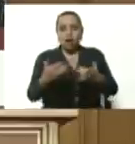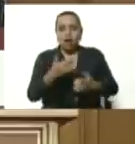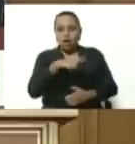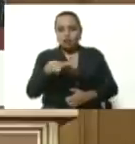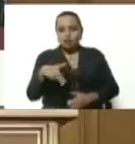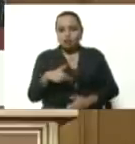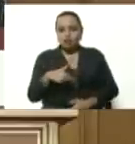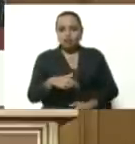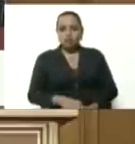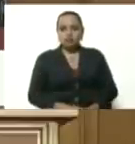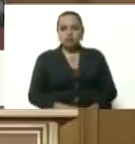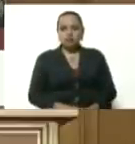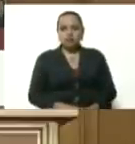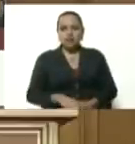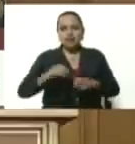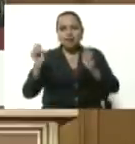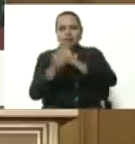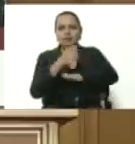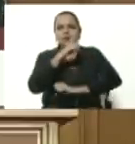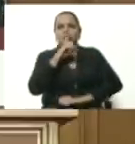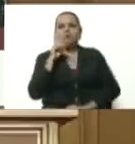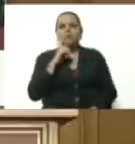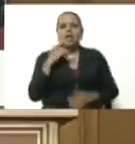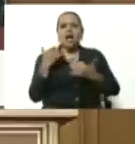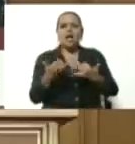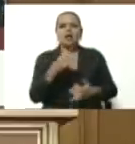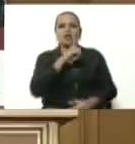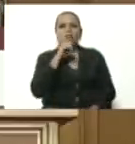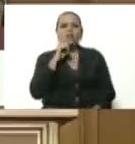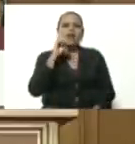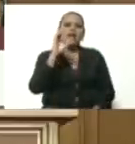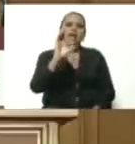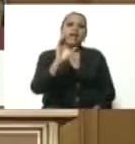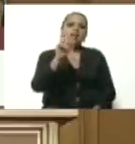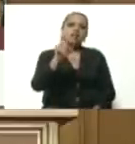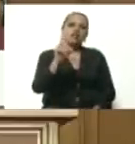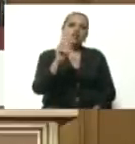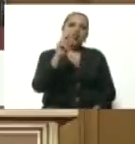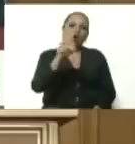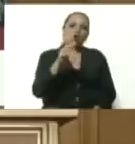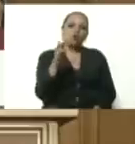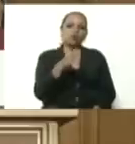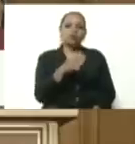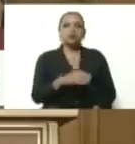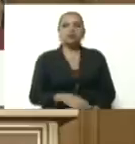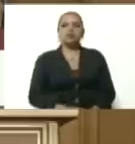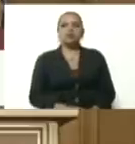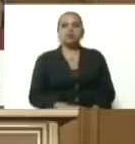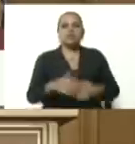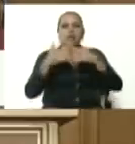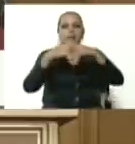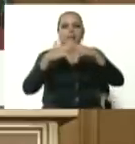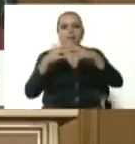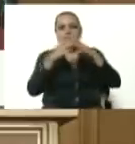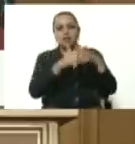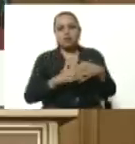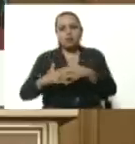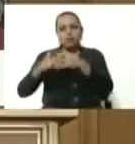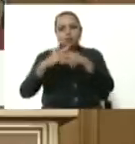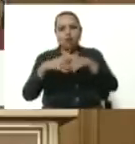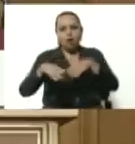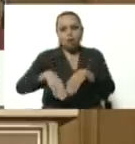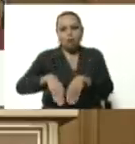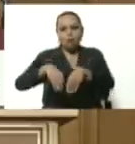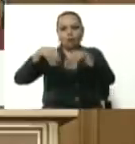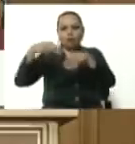quitamos los nombres de la colonia y le ponemos los nombres de ExxonMobil, de British Petroleum Corporation, de